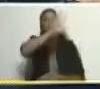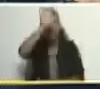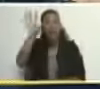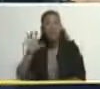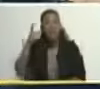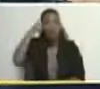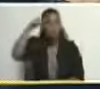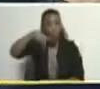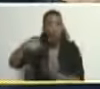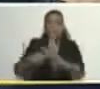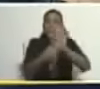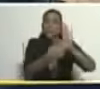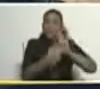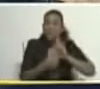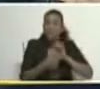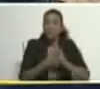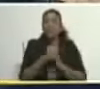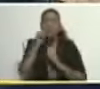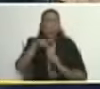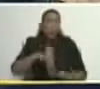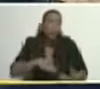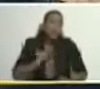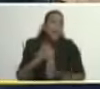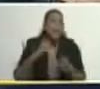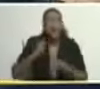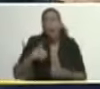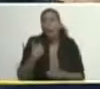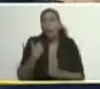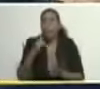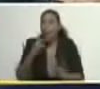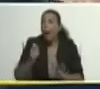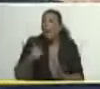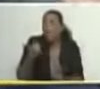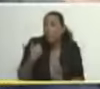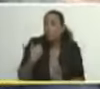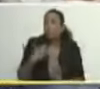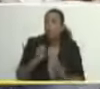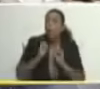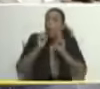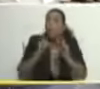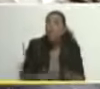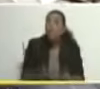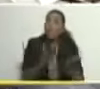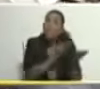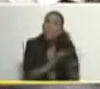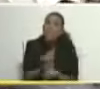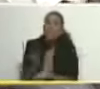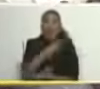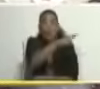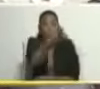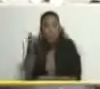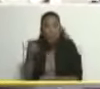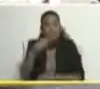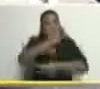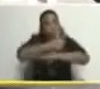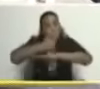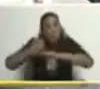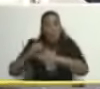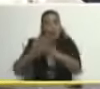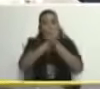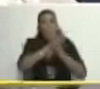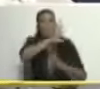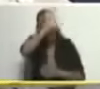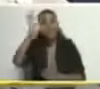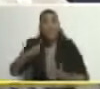hoy aquí representados y no quiero desaprovechar esta oportunidad para invitarles a ustedes, queridos jefes